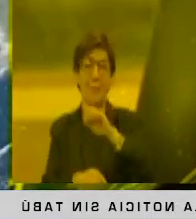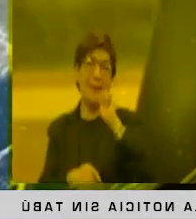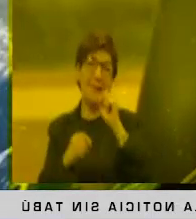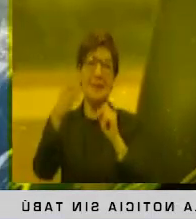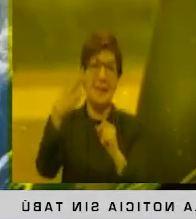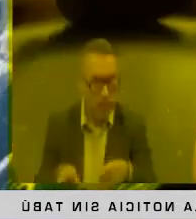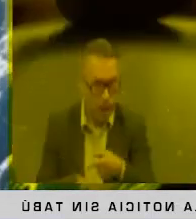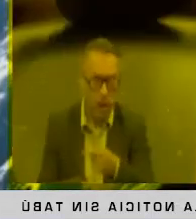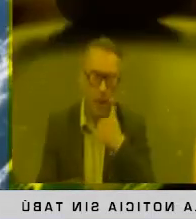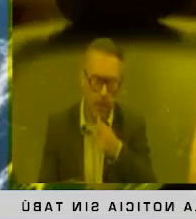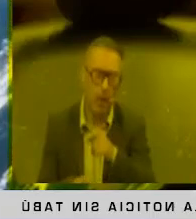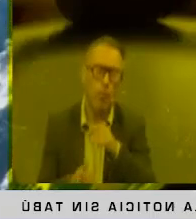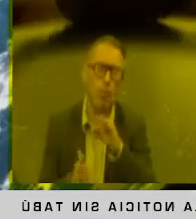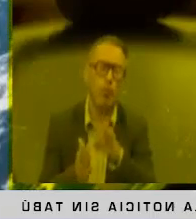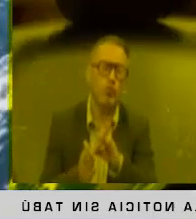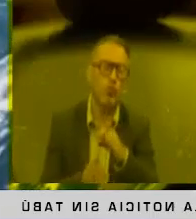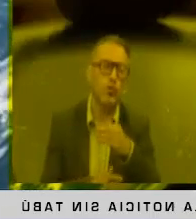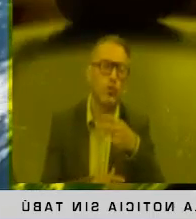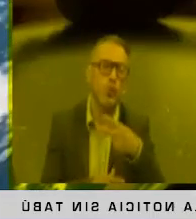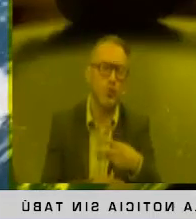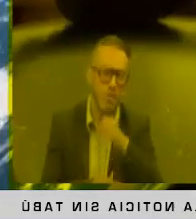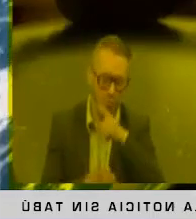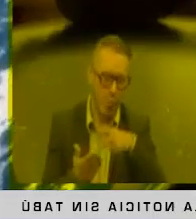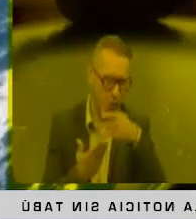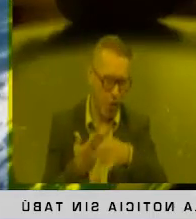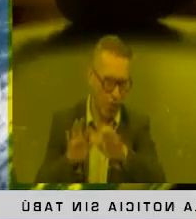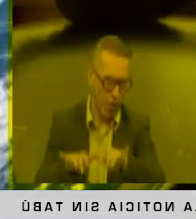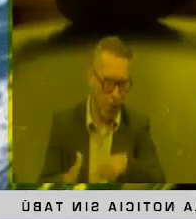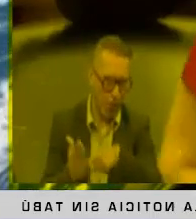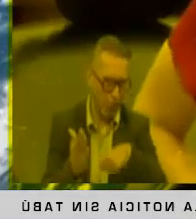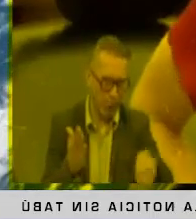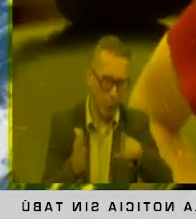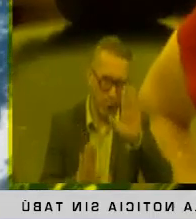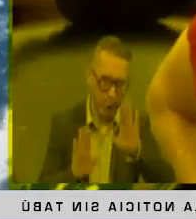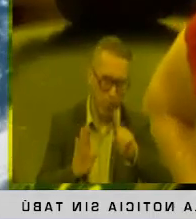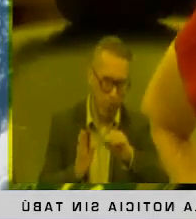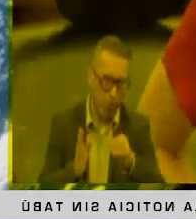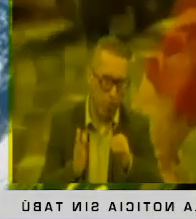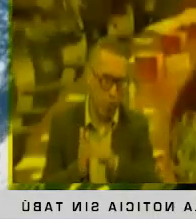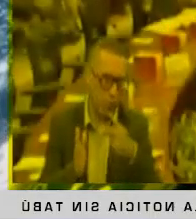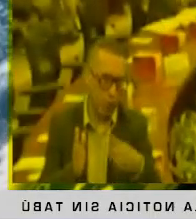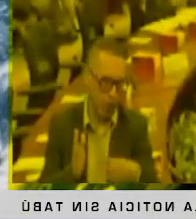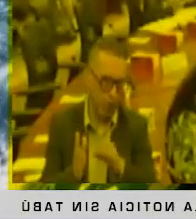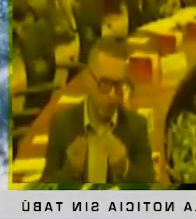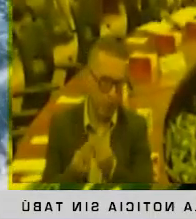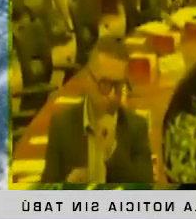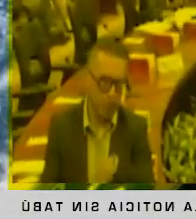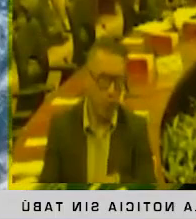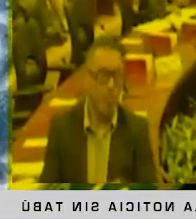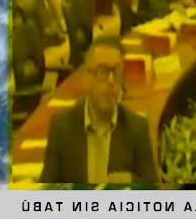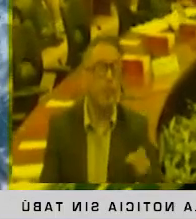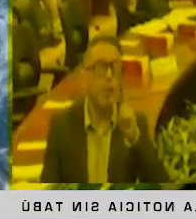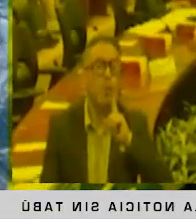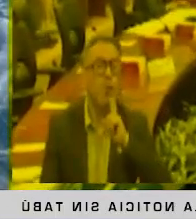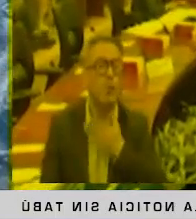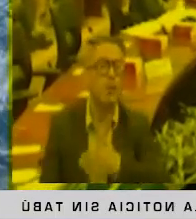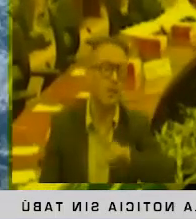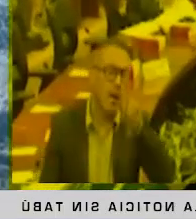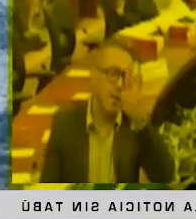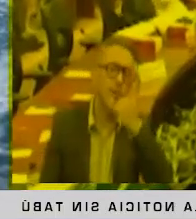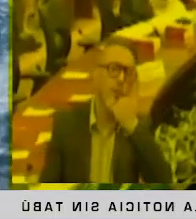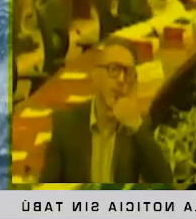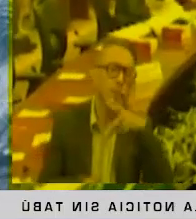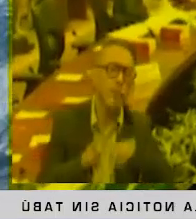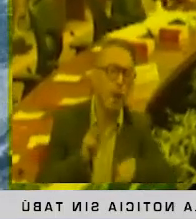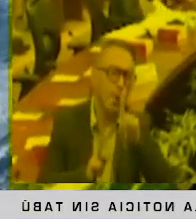país Por qué Porque es el que garantiza la celebración periódica de elecciones y la transición pacífica del Poder y este no es un discurso